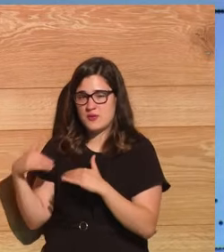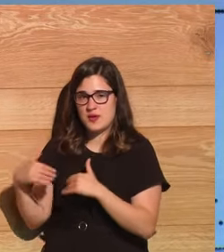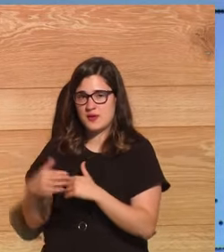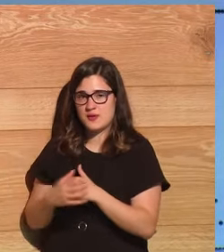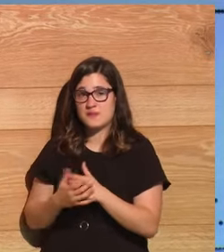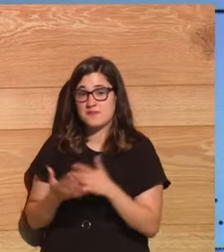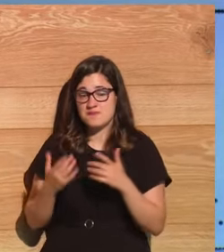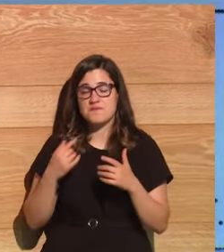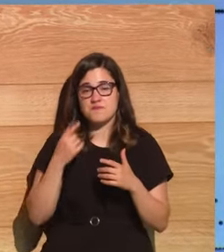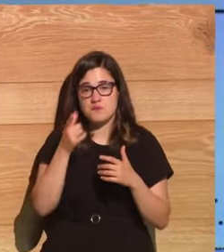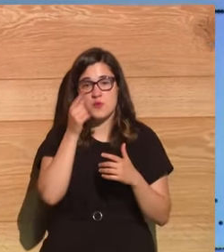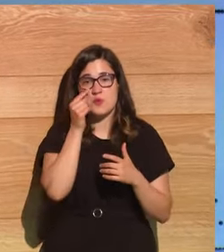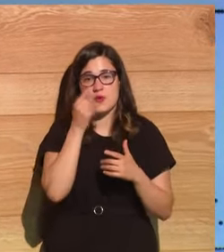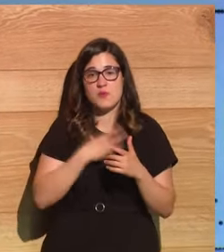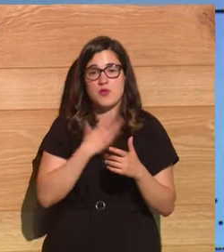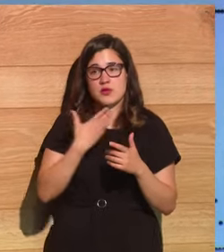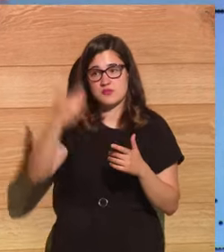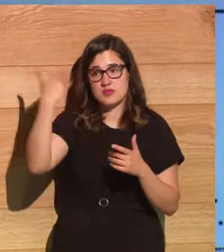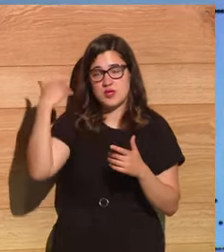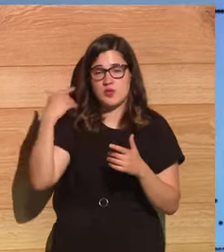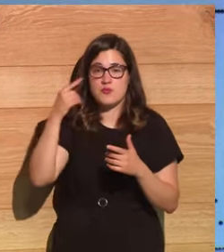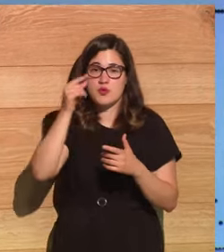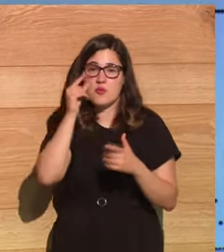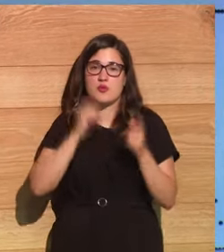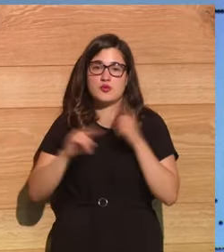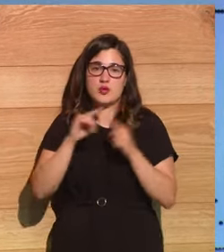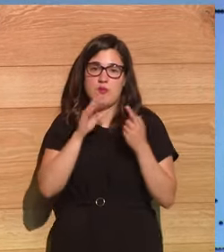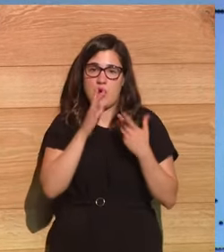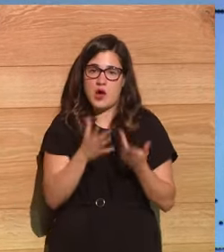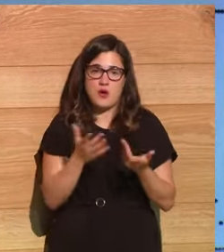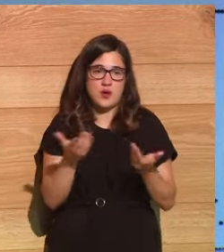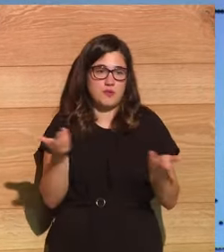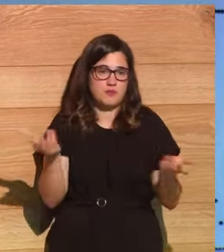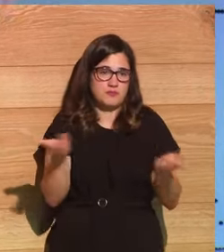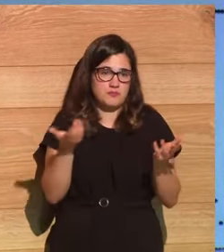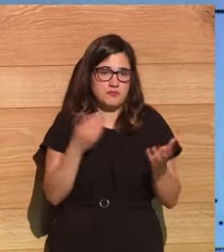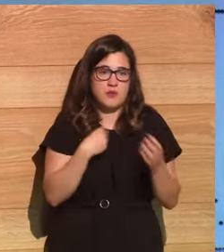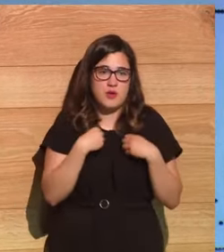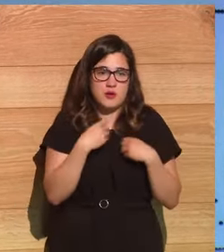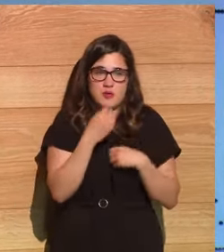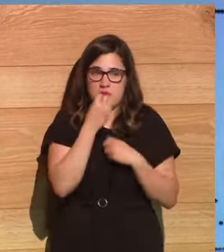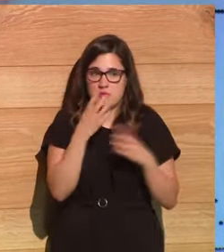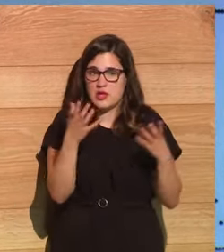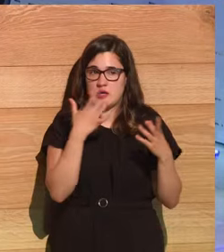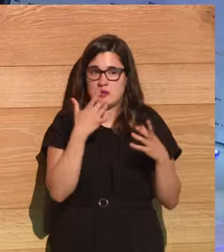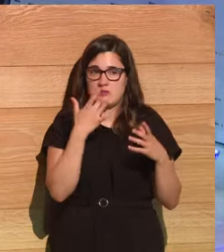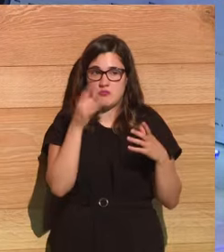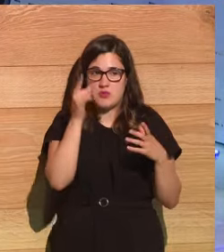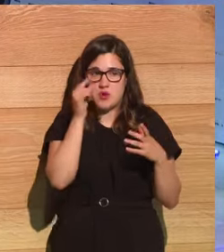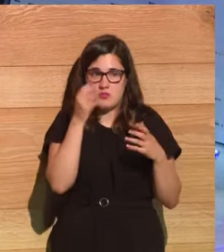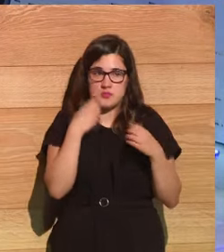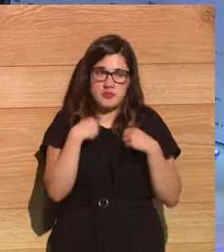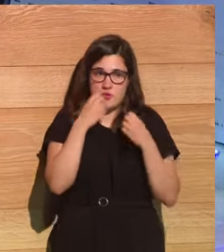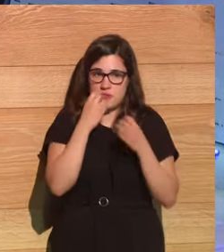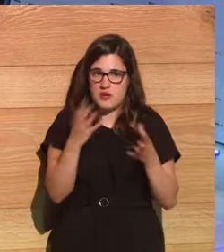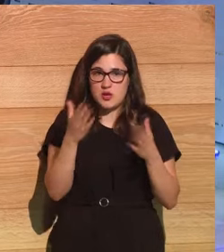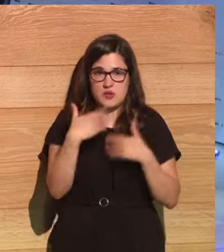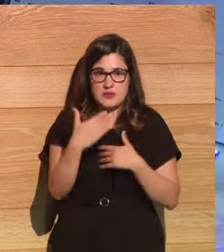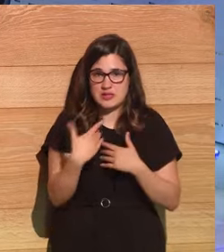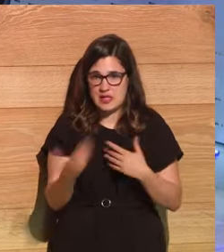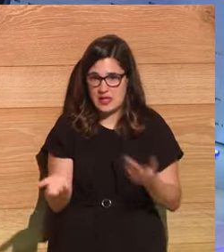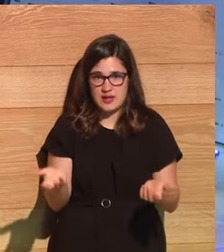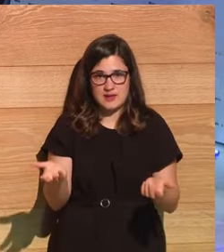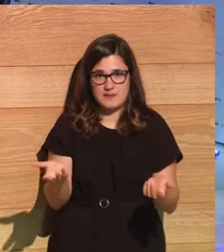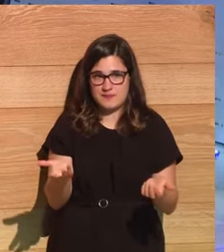claro. Dice, la miopía, a lo mejor en el pasado ser miope era un problema, ahora vivimos perfectamente siendo miopes y no nos pasa nada, y